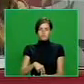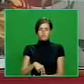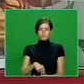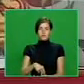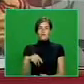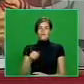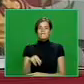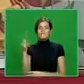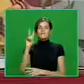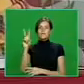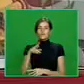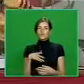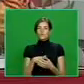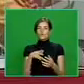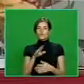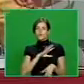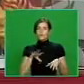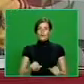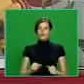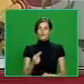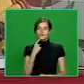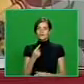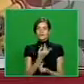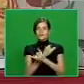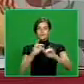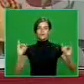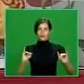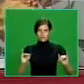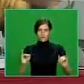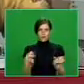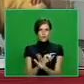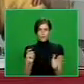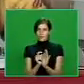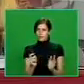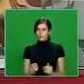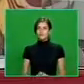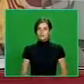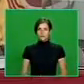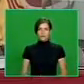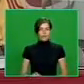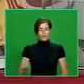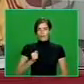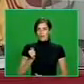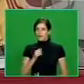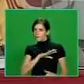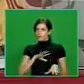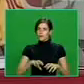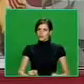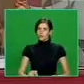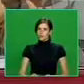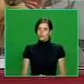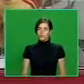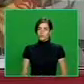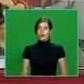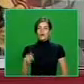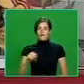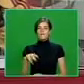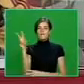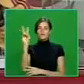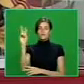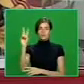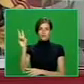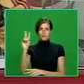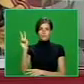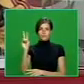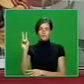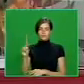Venezuela antiimperialista que ha declarado su independencia plena y absoluta de cualquier imperio esta Venezuela